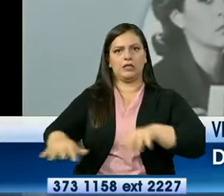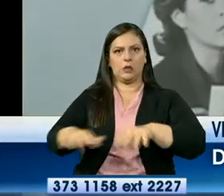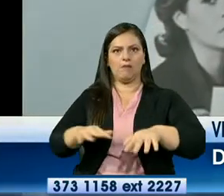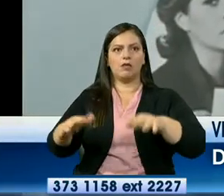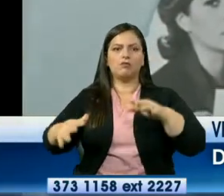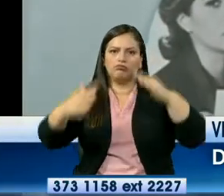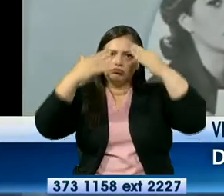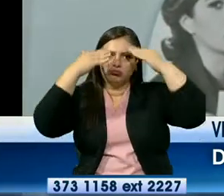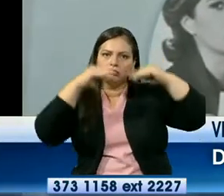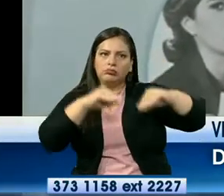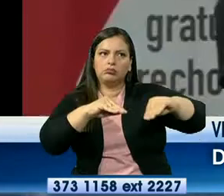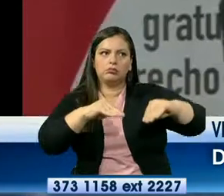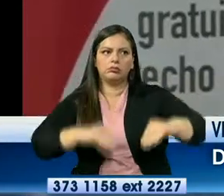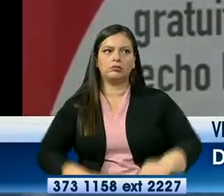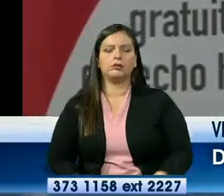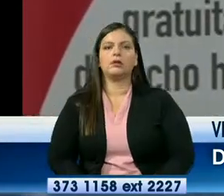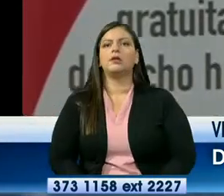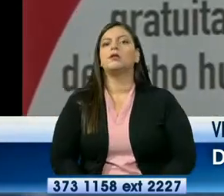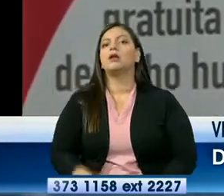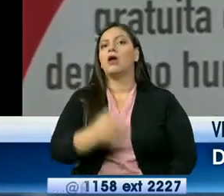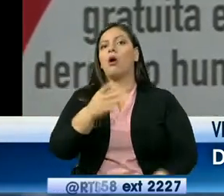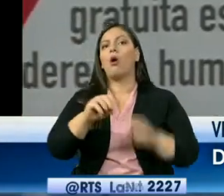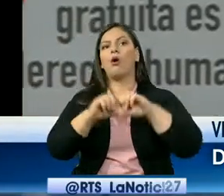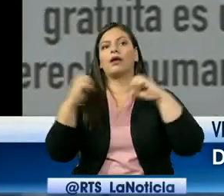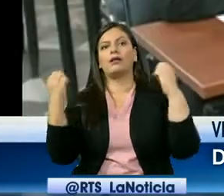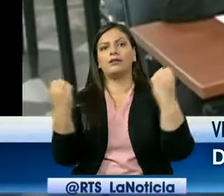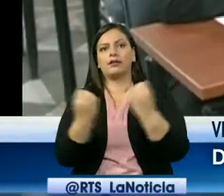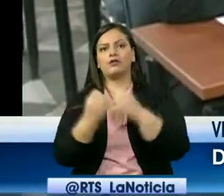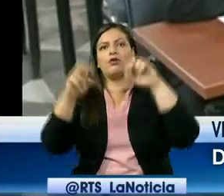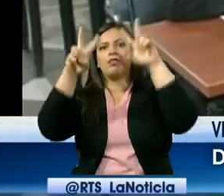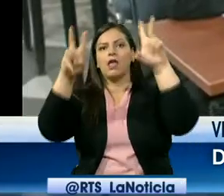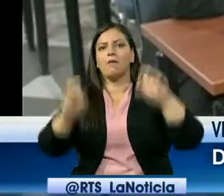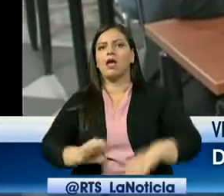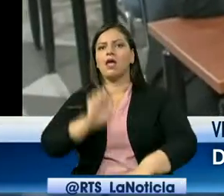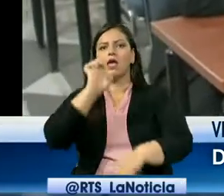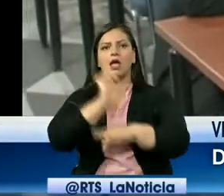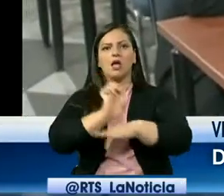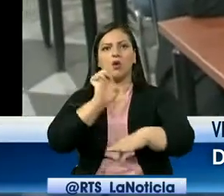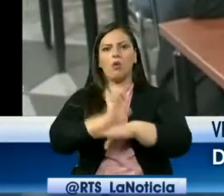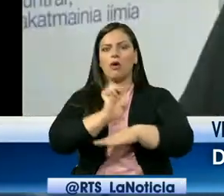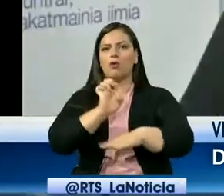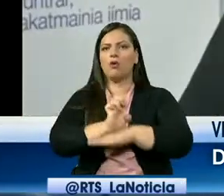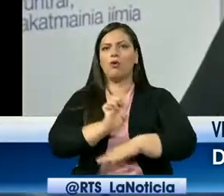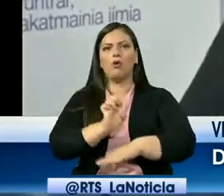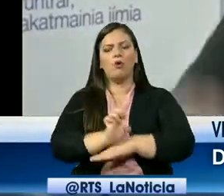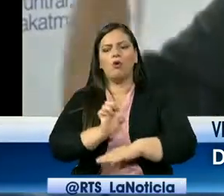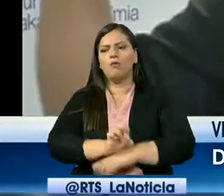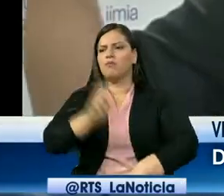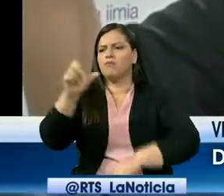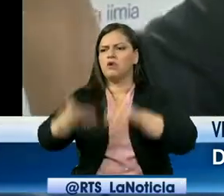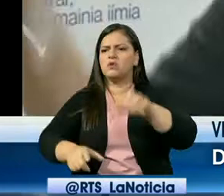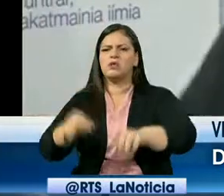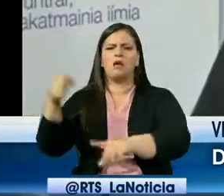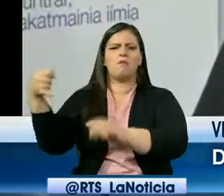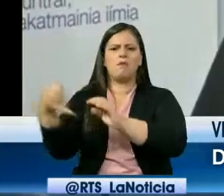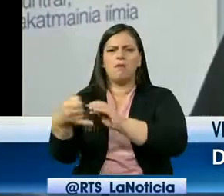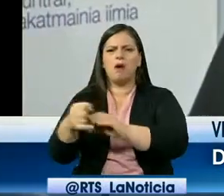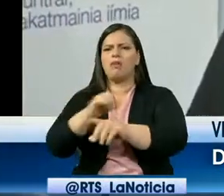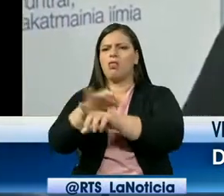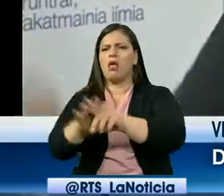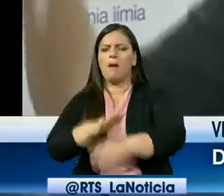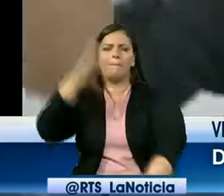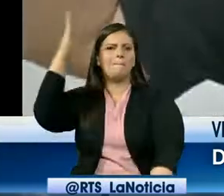organización Ecuador Dice No Más presentó oficialmente una veeduría ciudadana. Queremos levantar